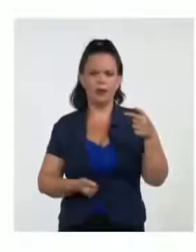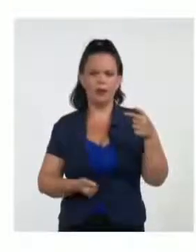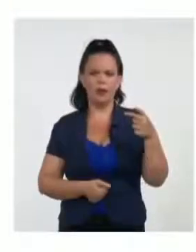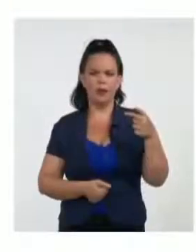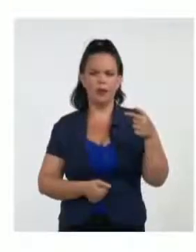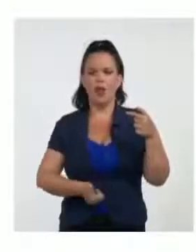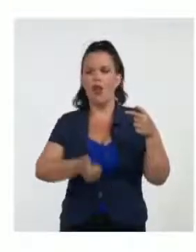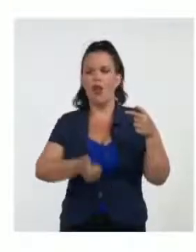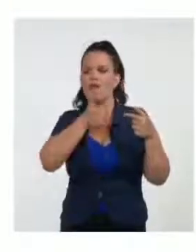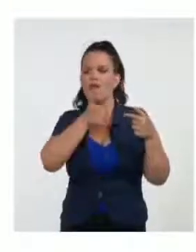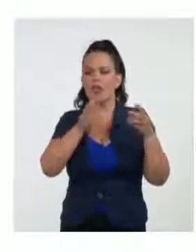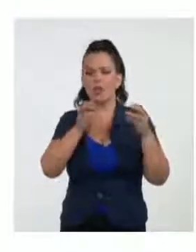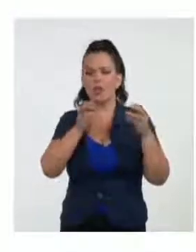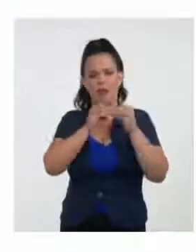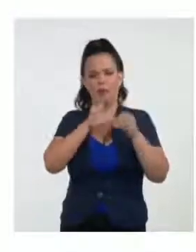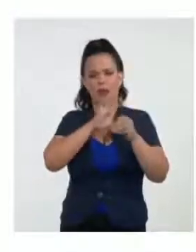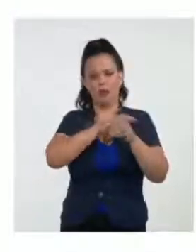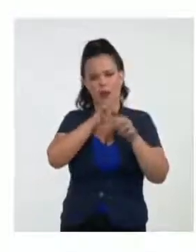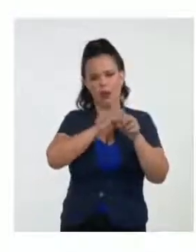ahí. Ese es